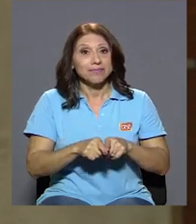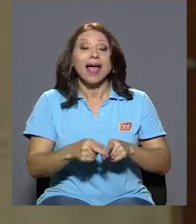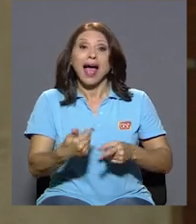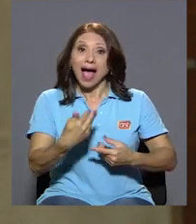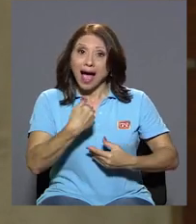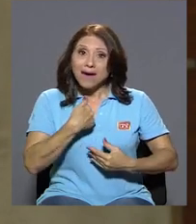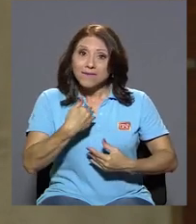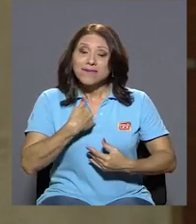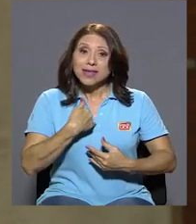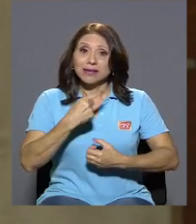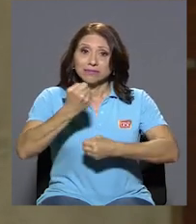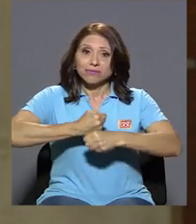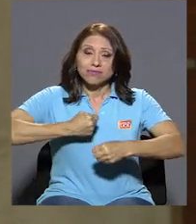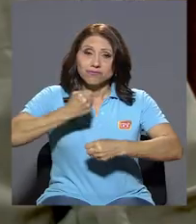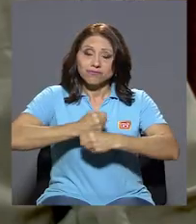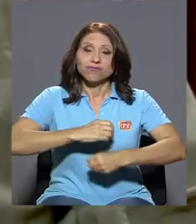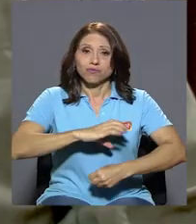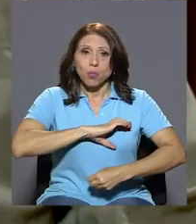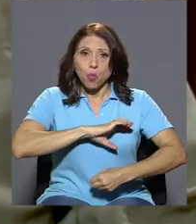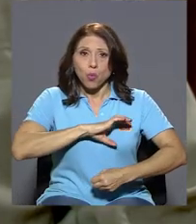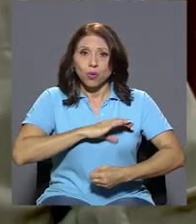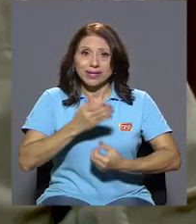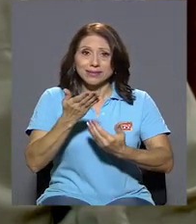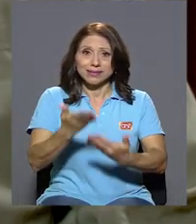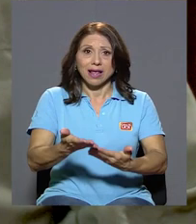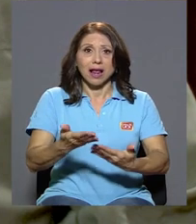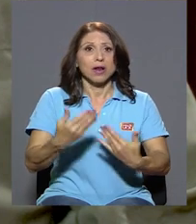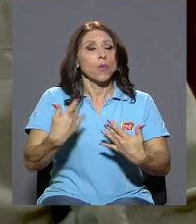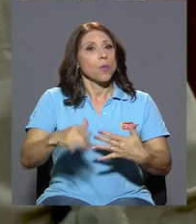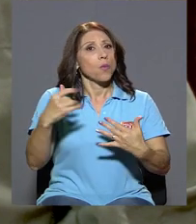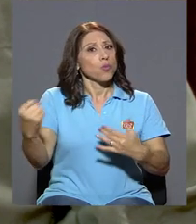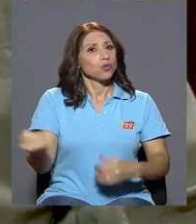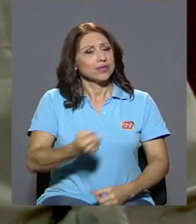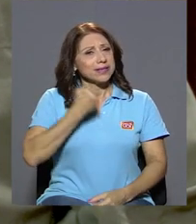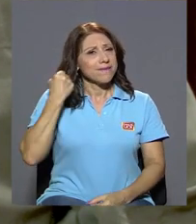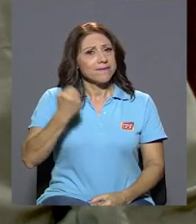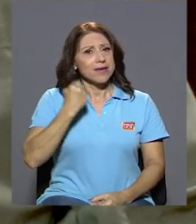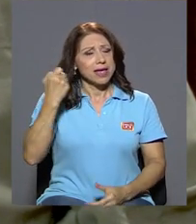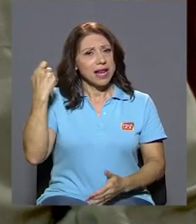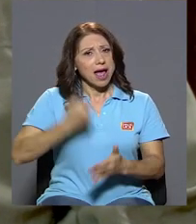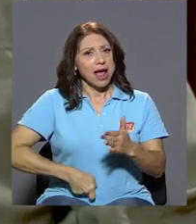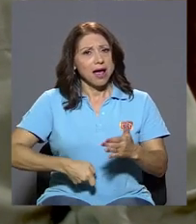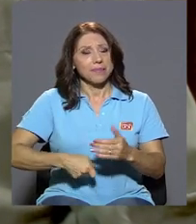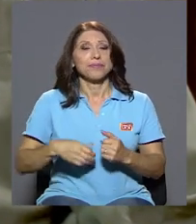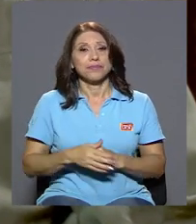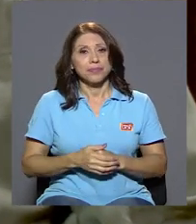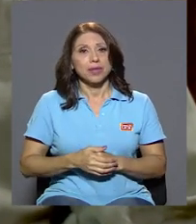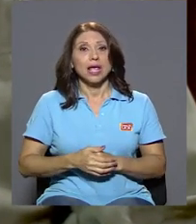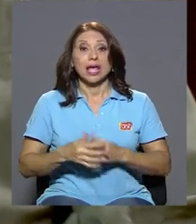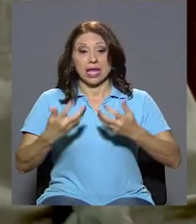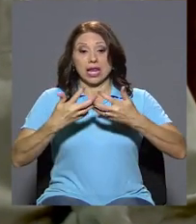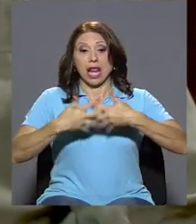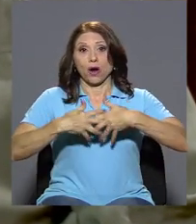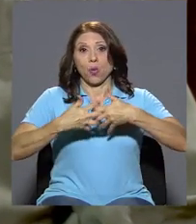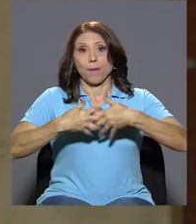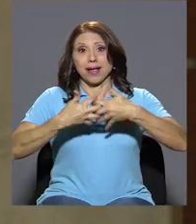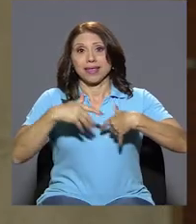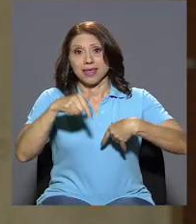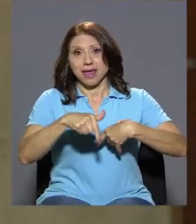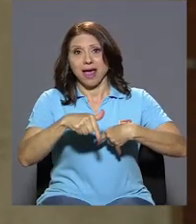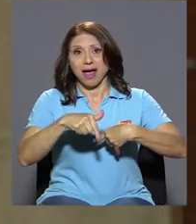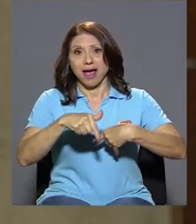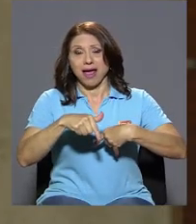había una intervención policial que era muy muy severa y la compañía